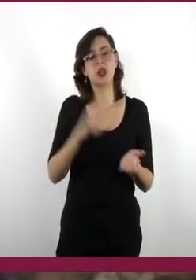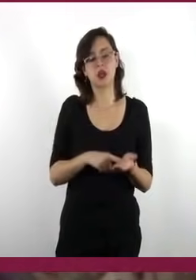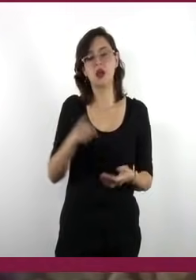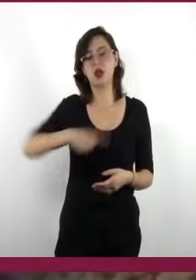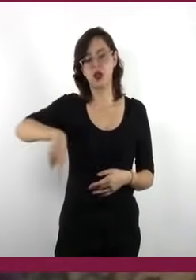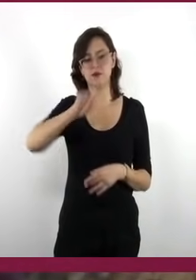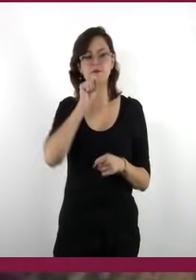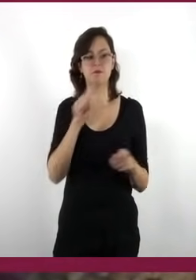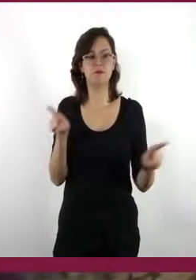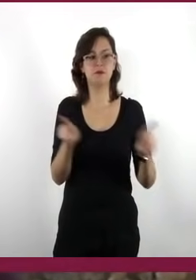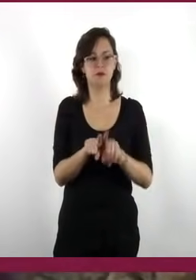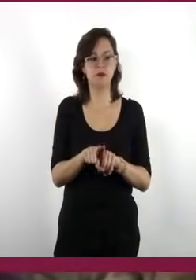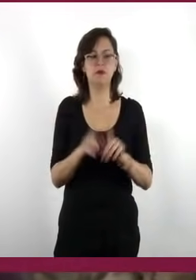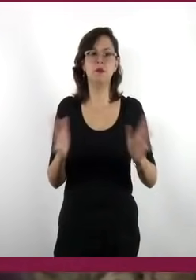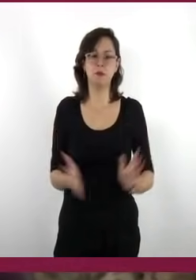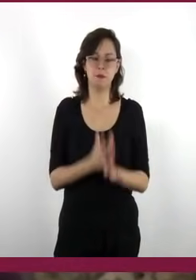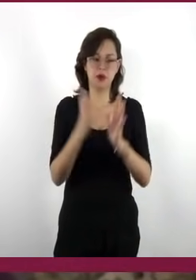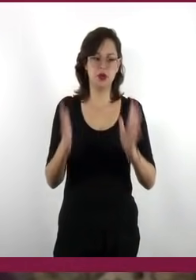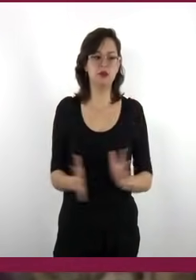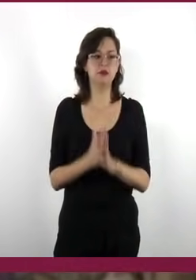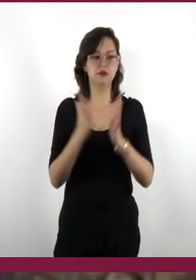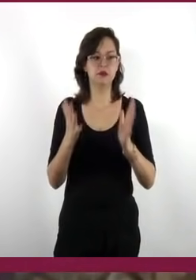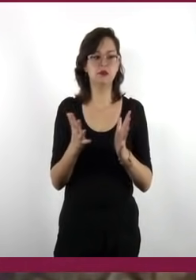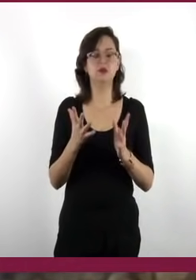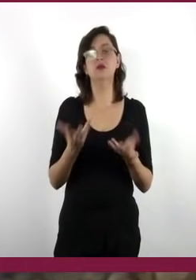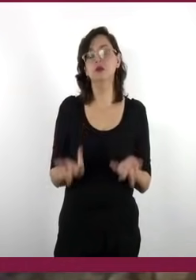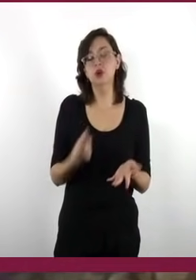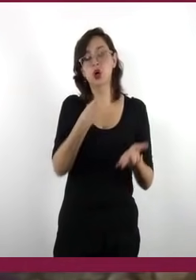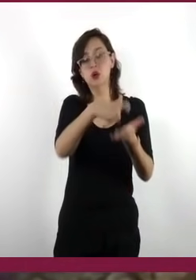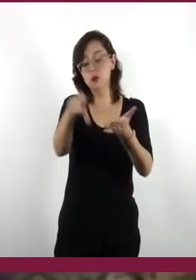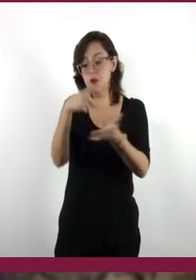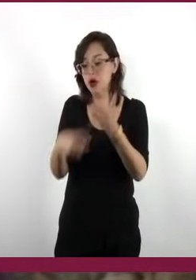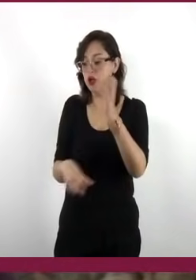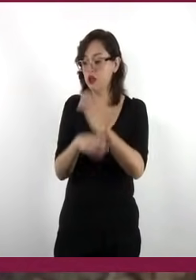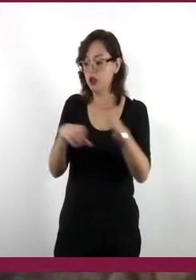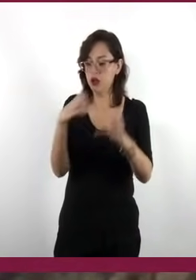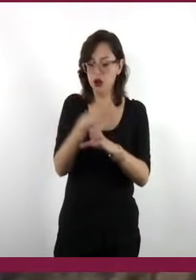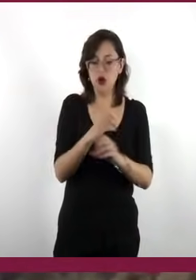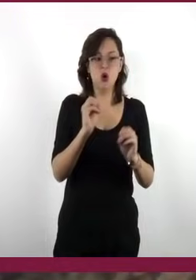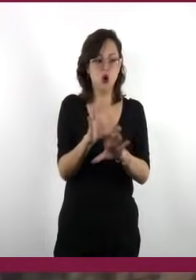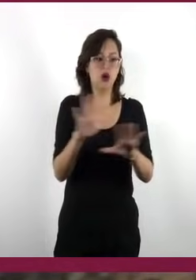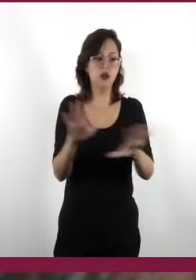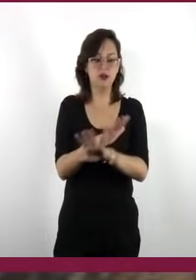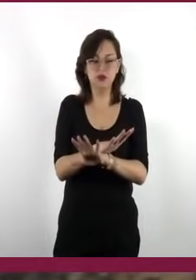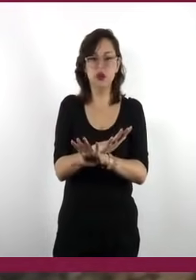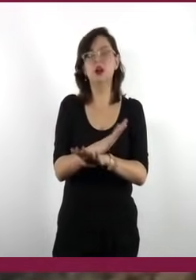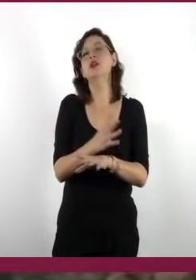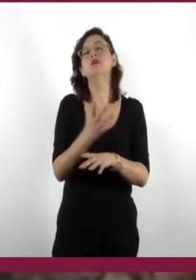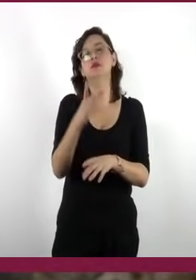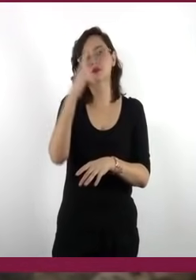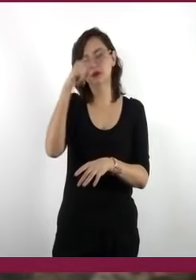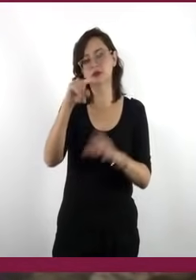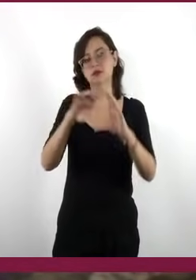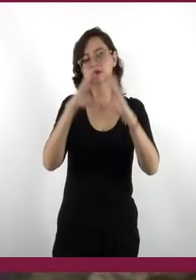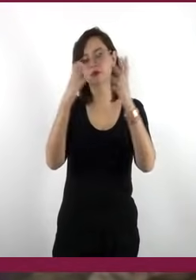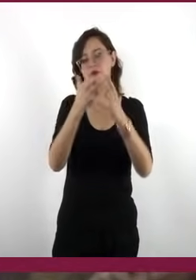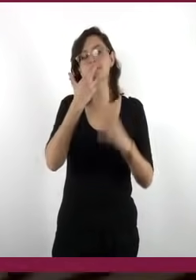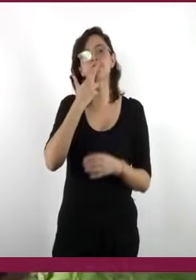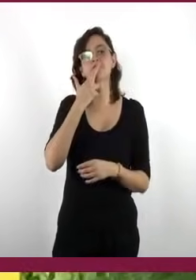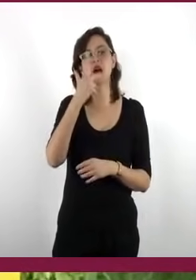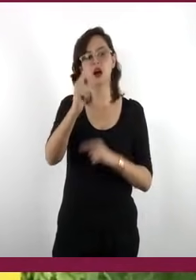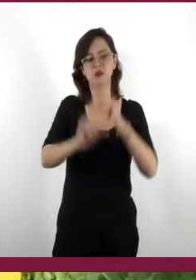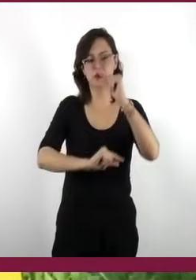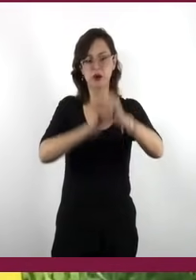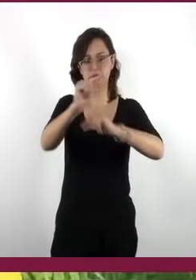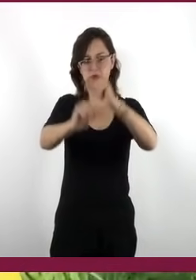también participaran comprando cosas o cambiando de productos para mejorar el mundo poquito a